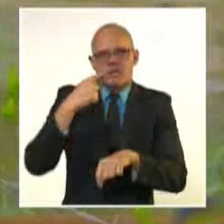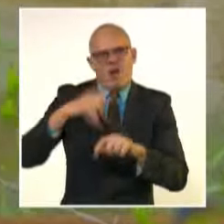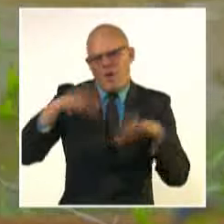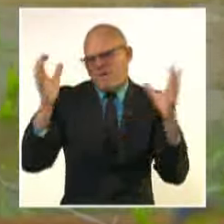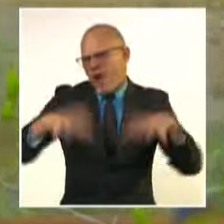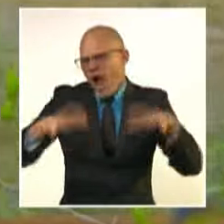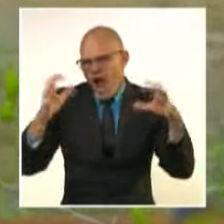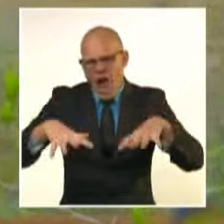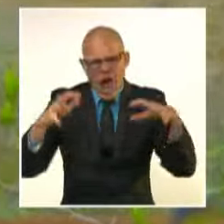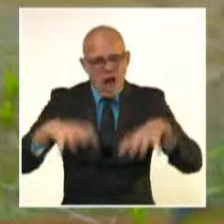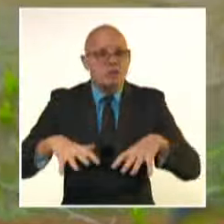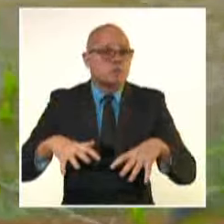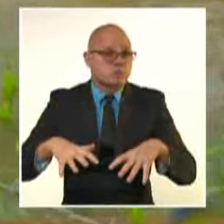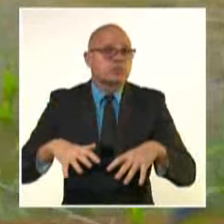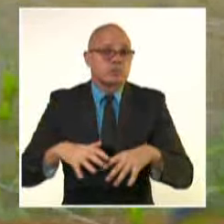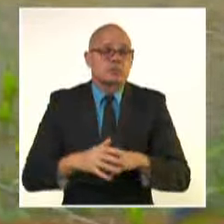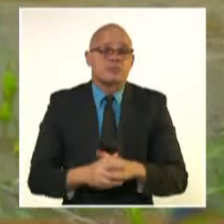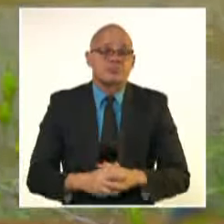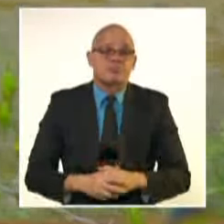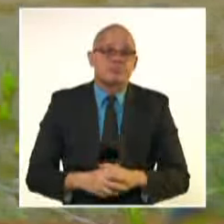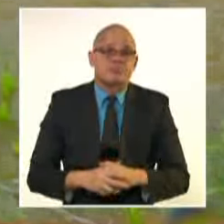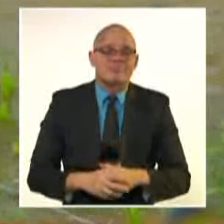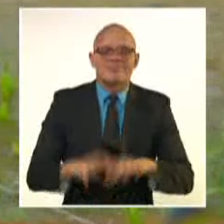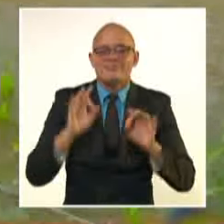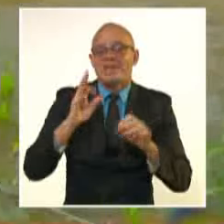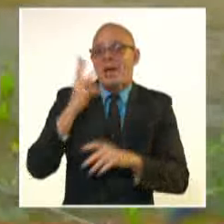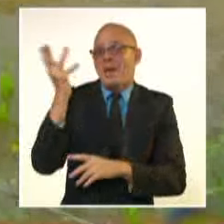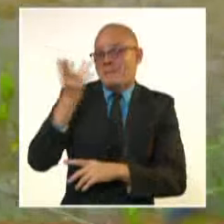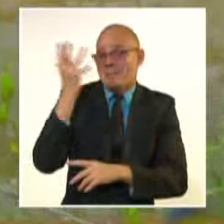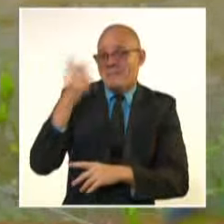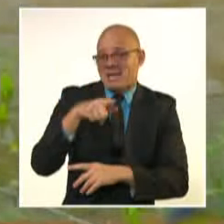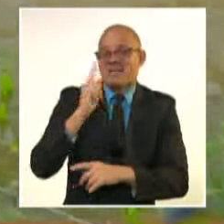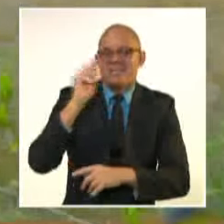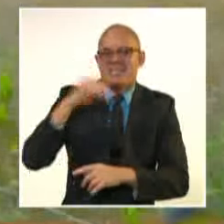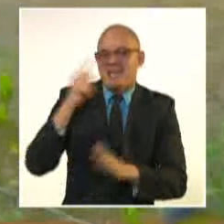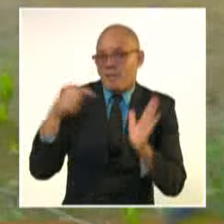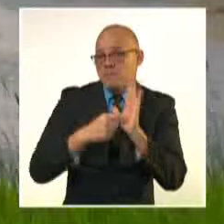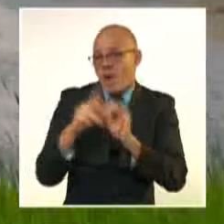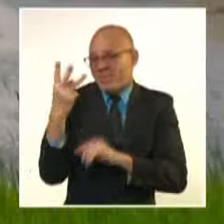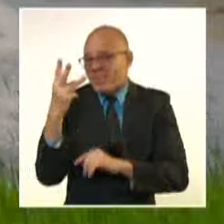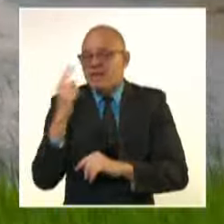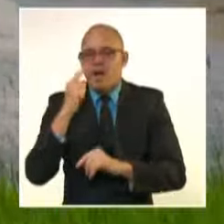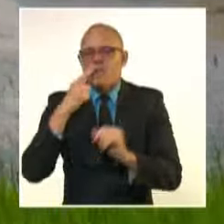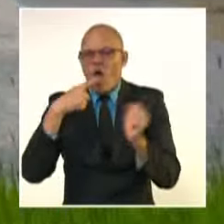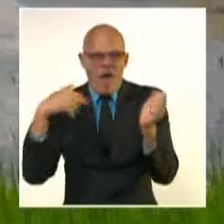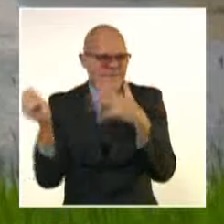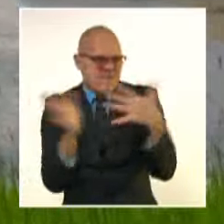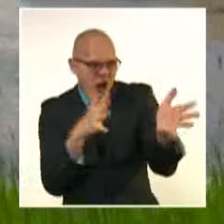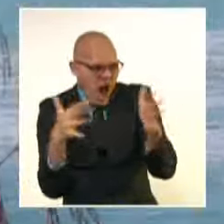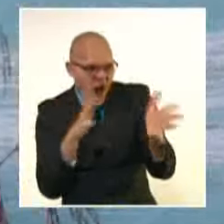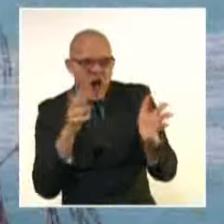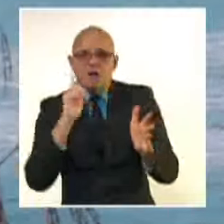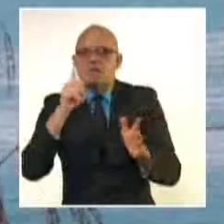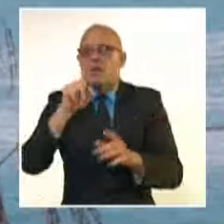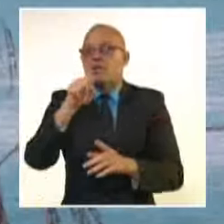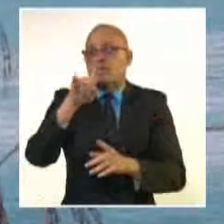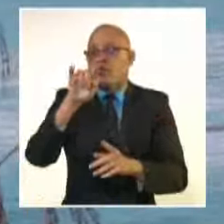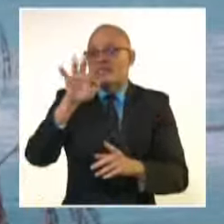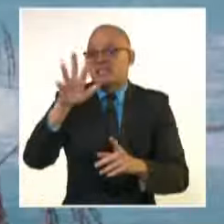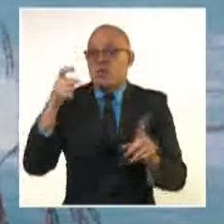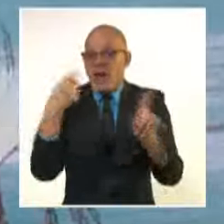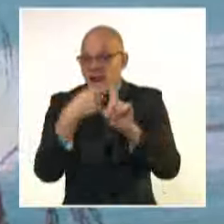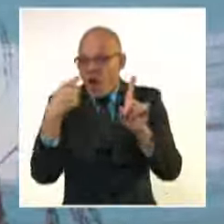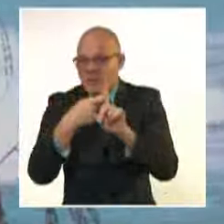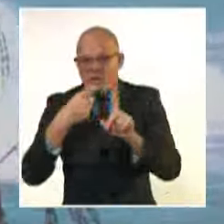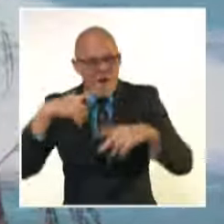estaciones del territorio. Sin embargo, el huracán Melissa, categoría 3, con vientos sostenidos superiores a 195 km por